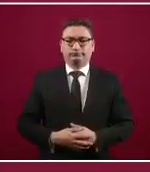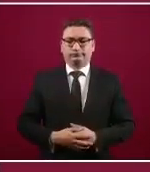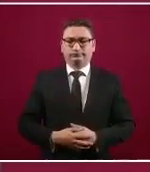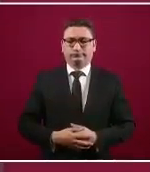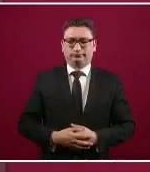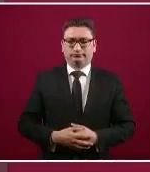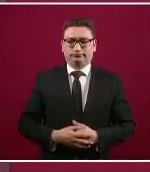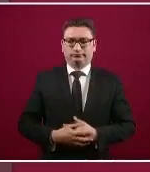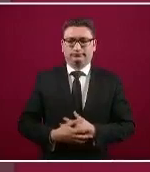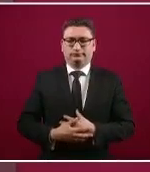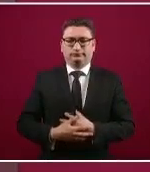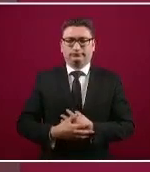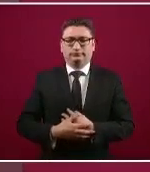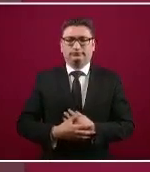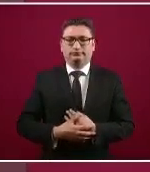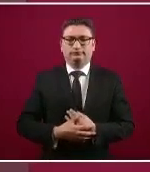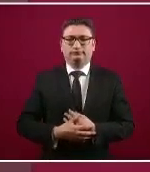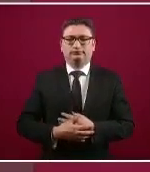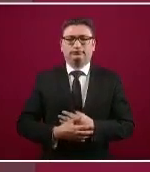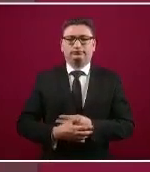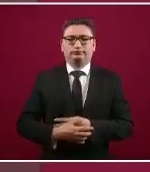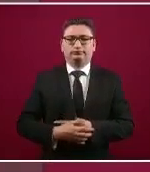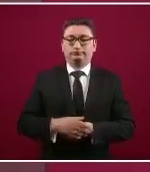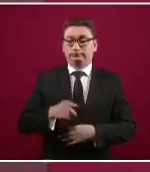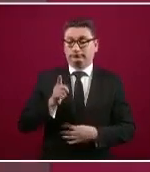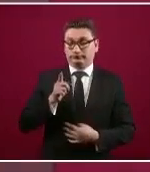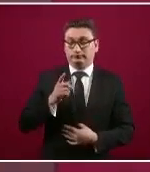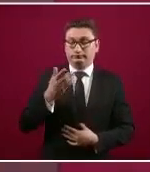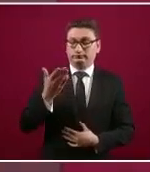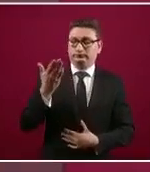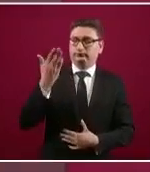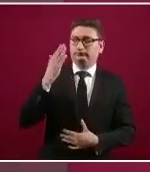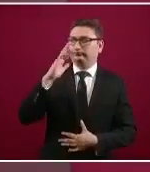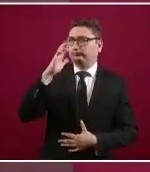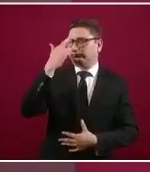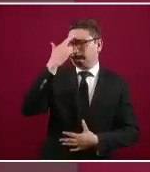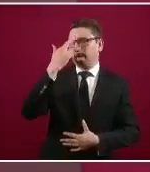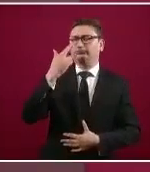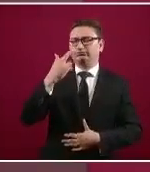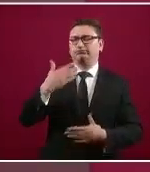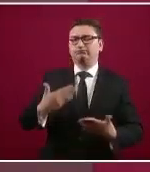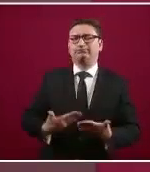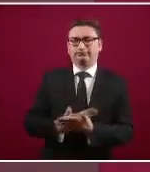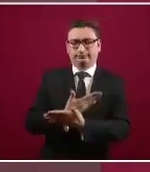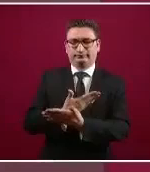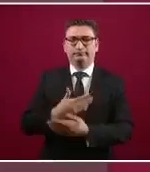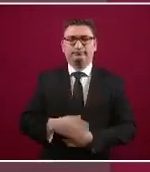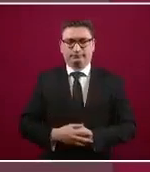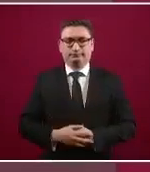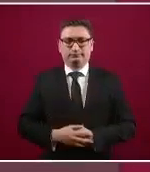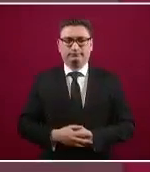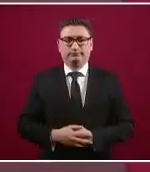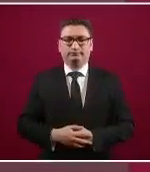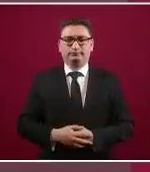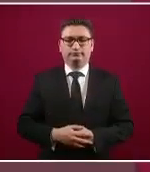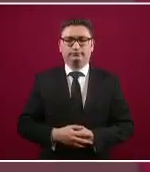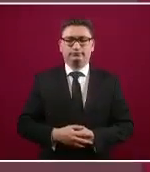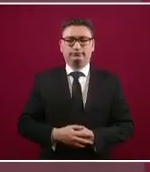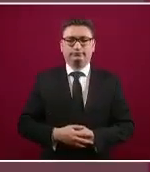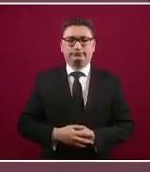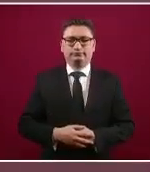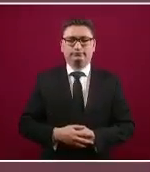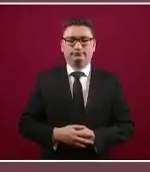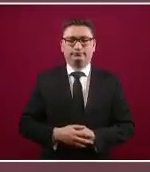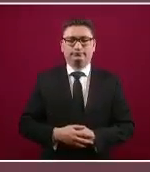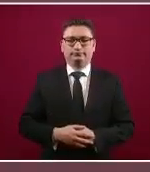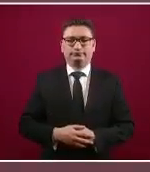un aniversario más de su nacimiento. Este año nosotros